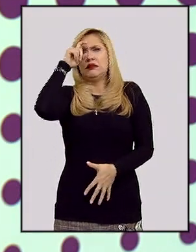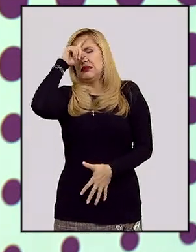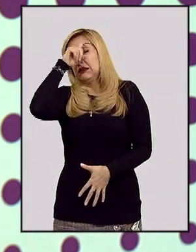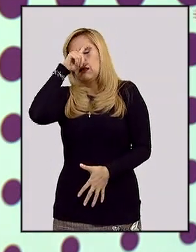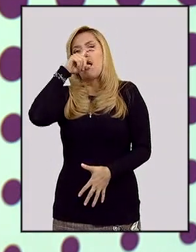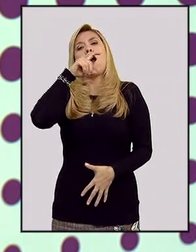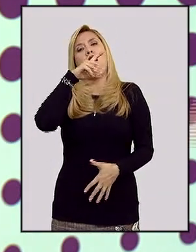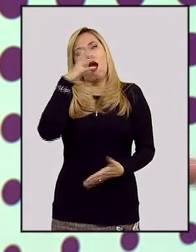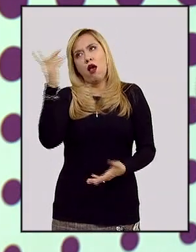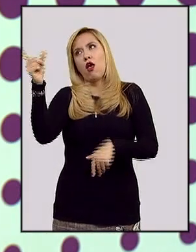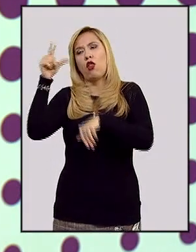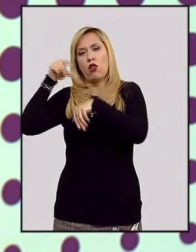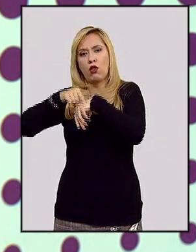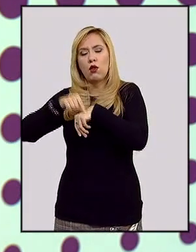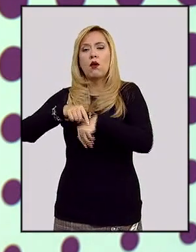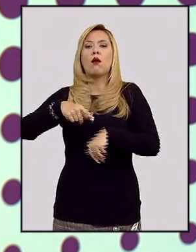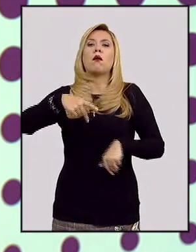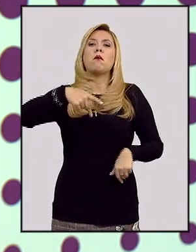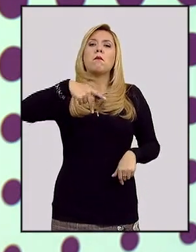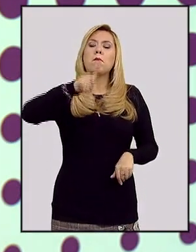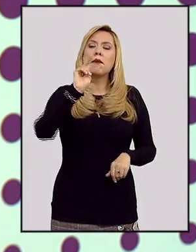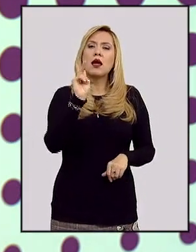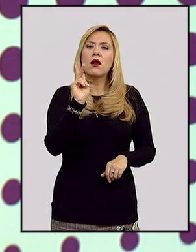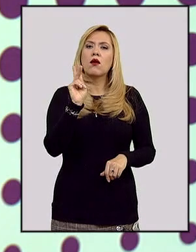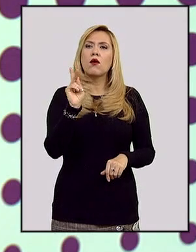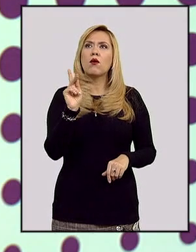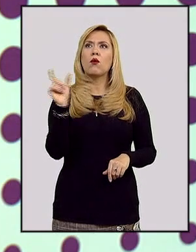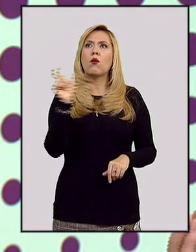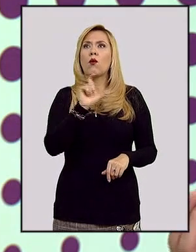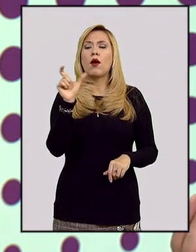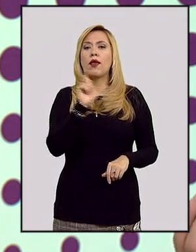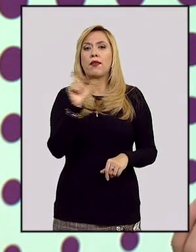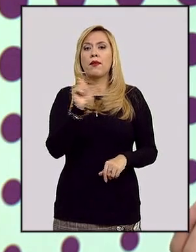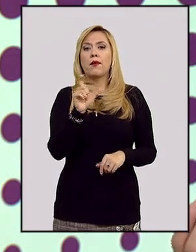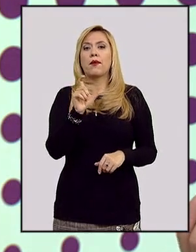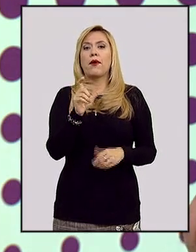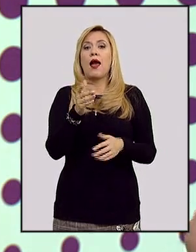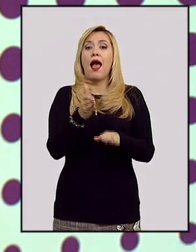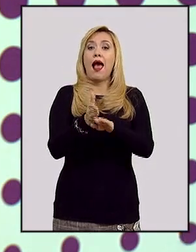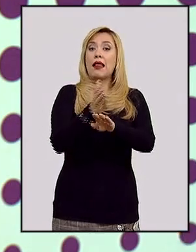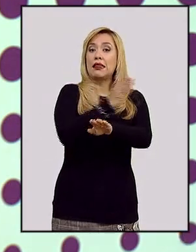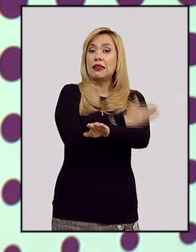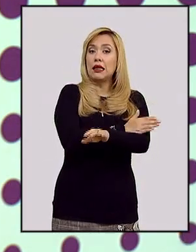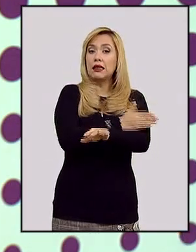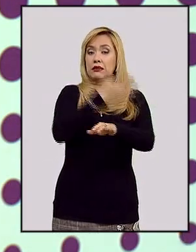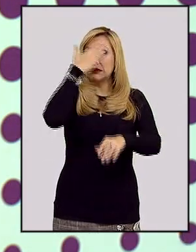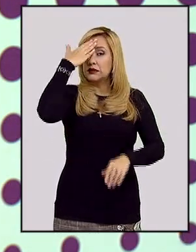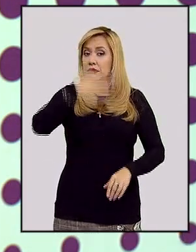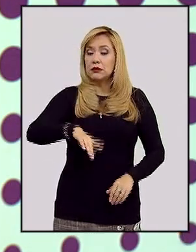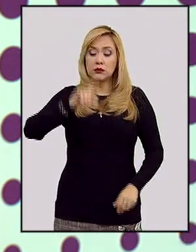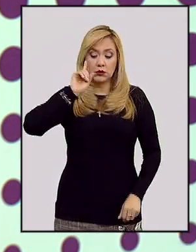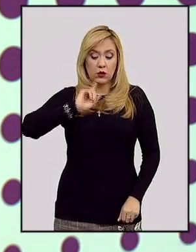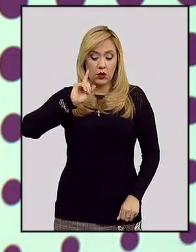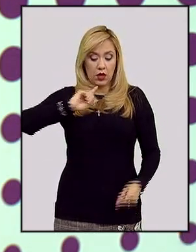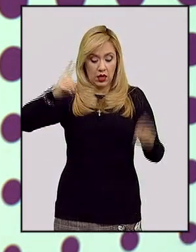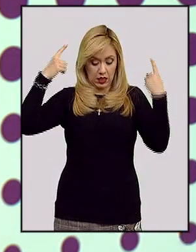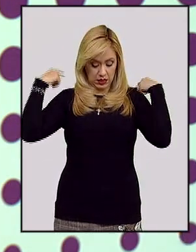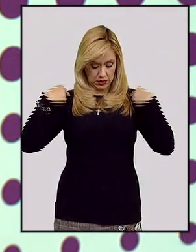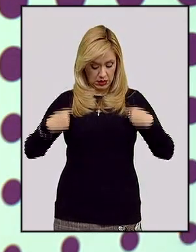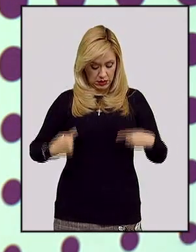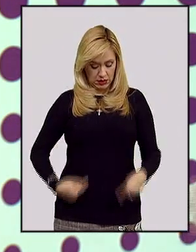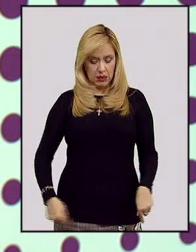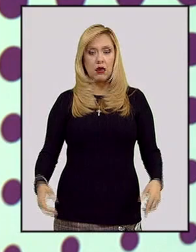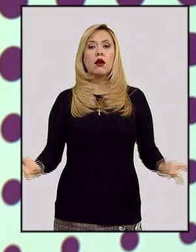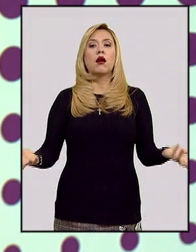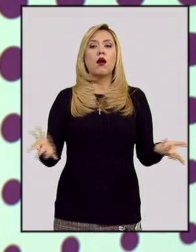manera, pero siempre, y Diana lo comentaba, en términos de que haya la información necesaria, que las mujeres sepan cuáles son